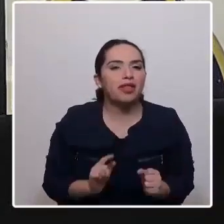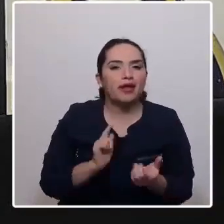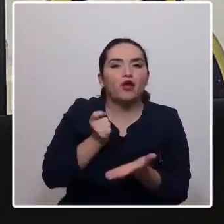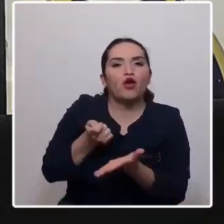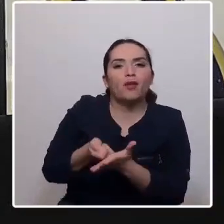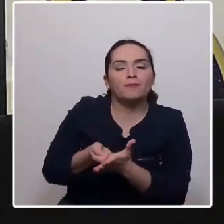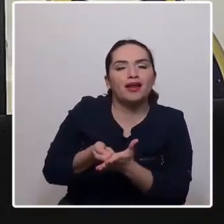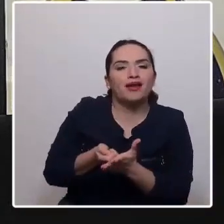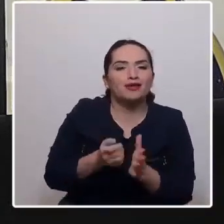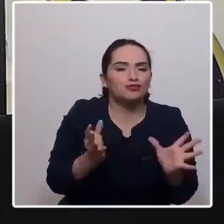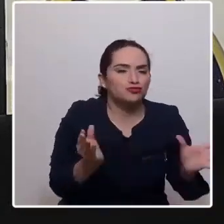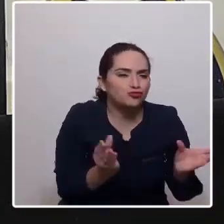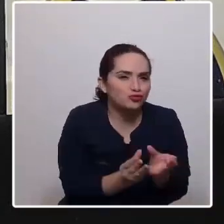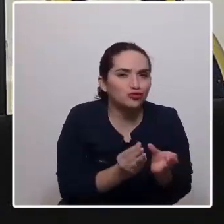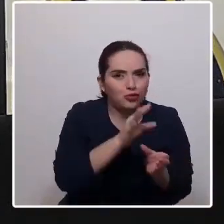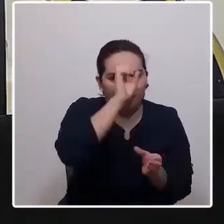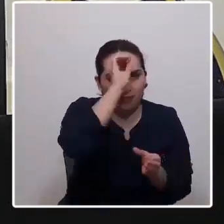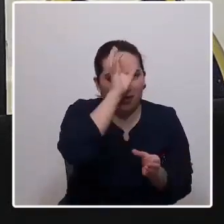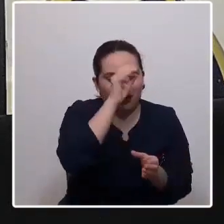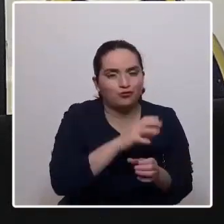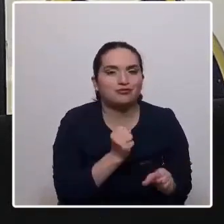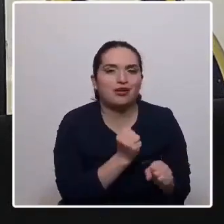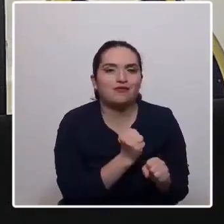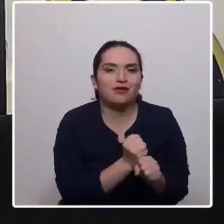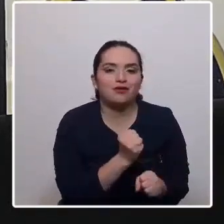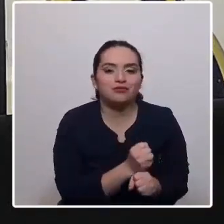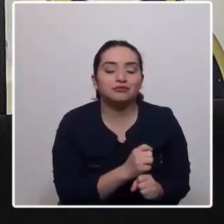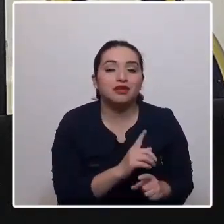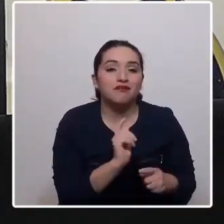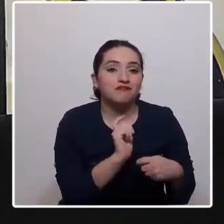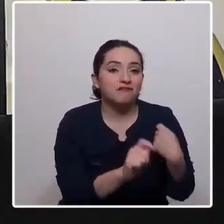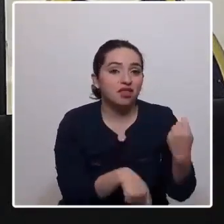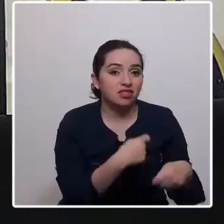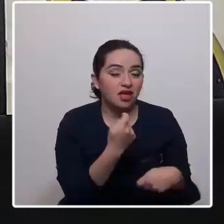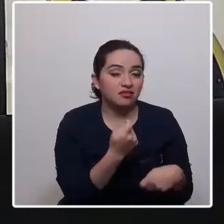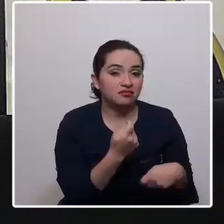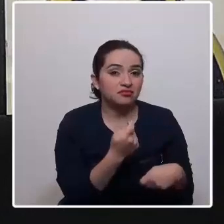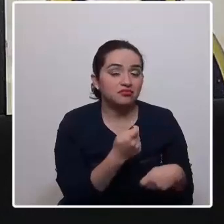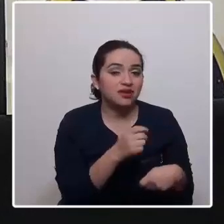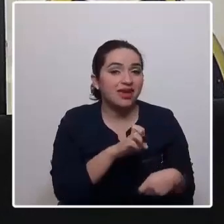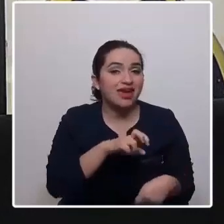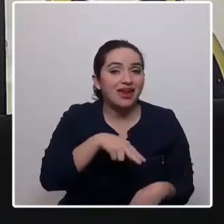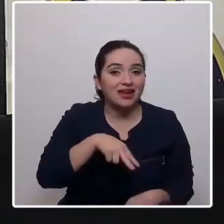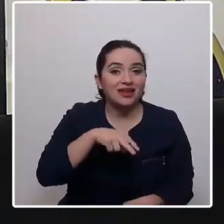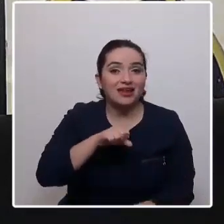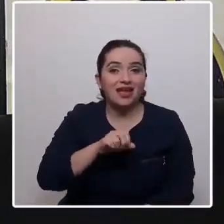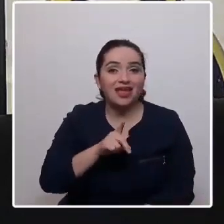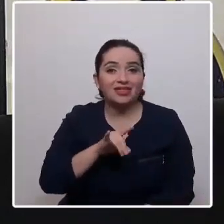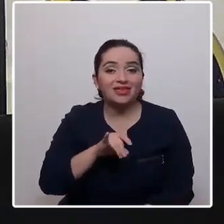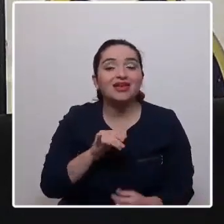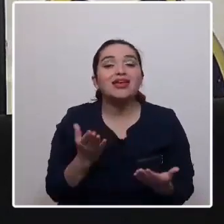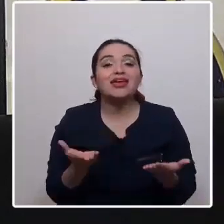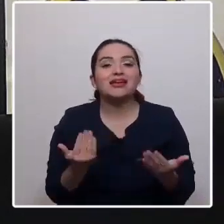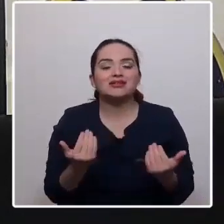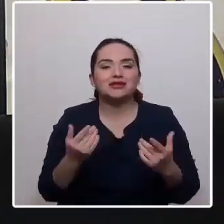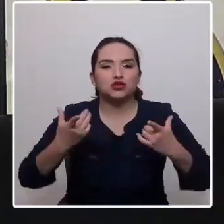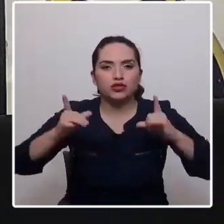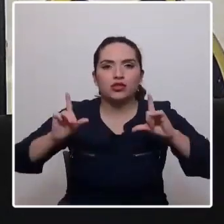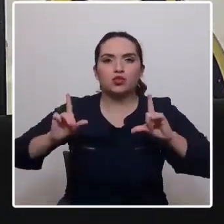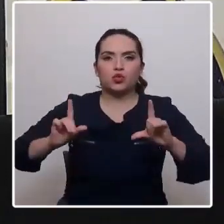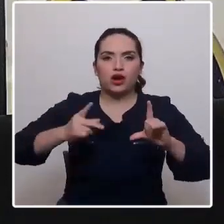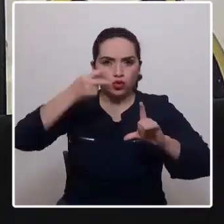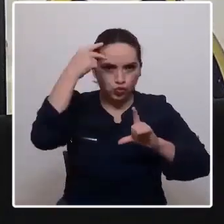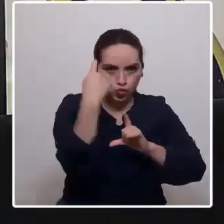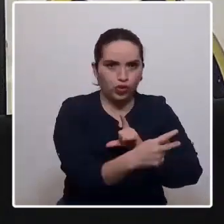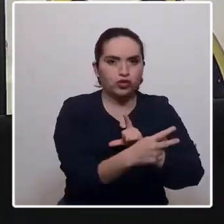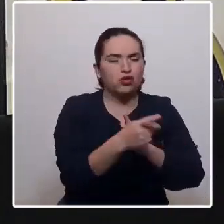a los pequeños mineros. Para poder venderle ENAMI es necesario que el productor sea titular de la pertenencia.